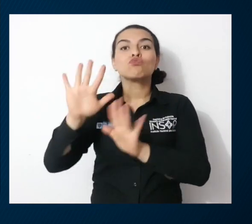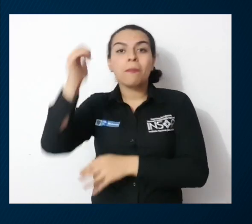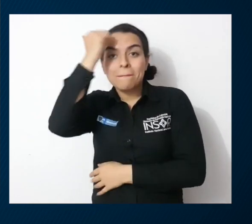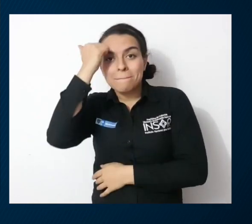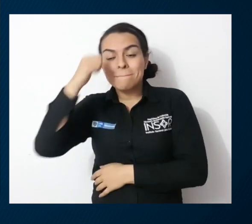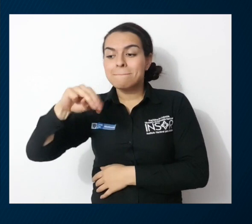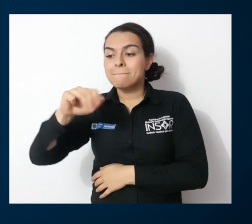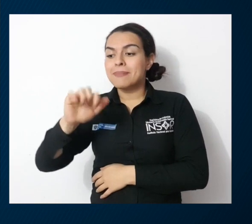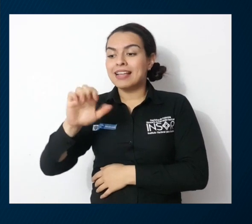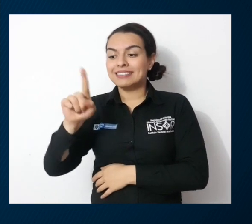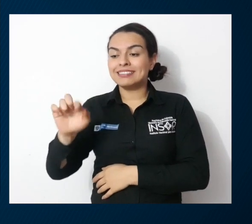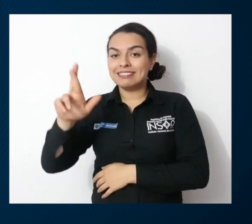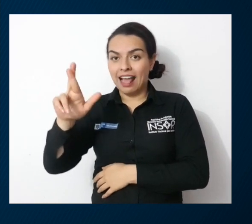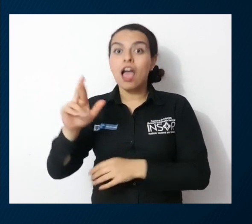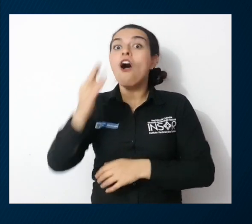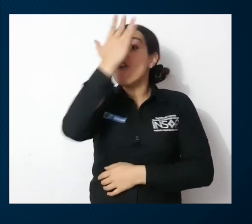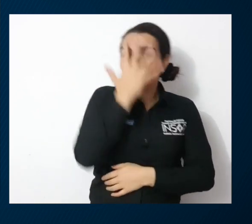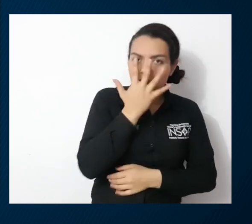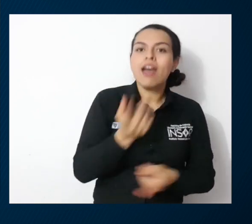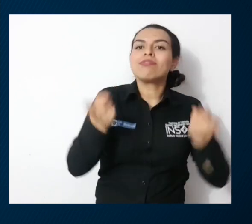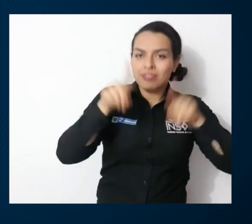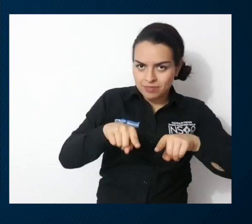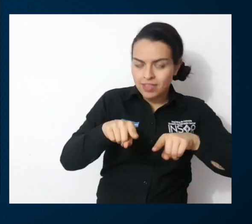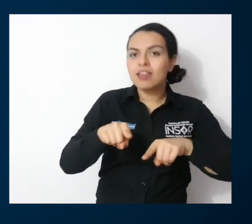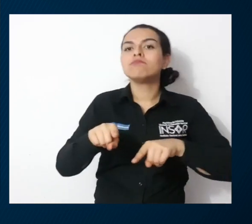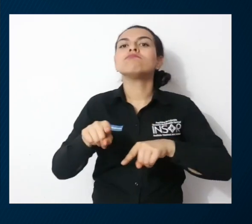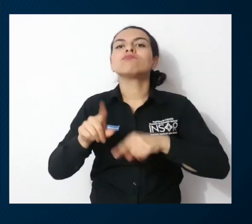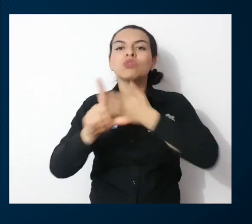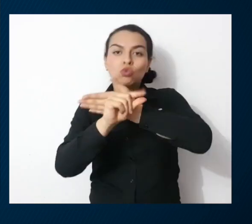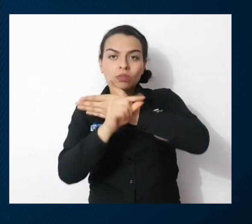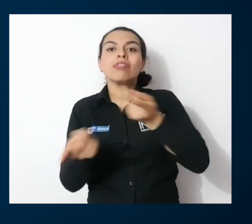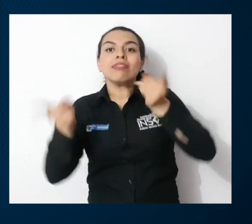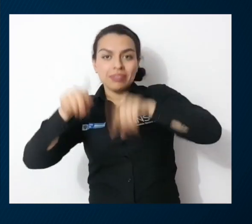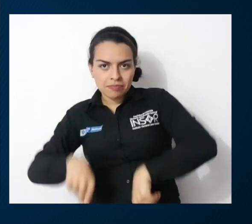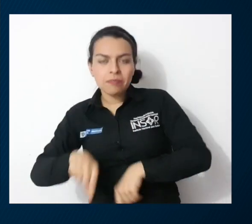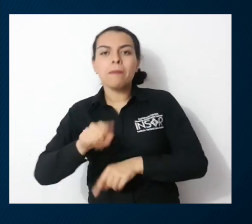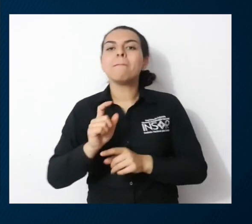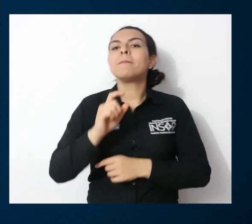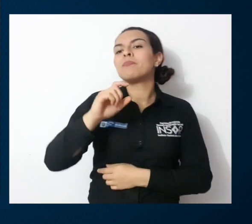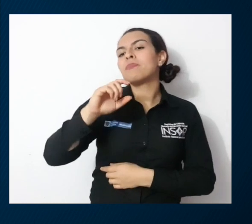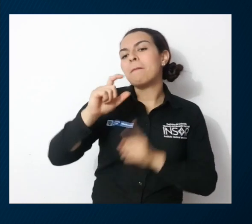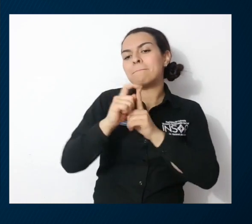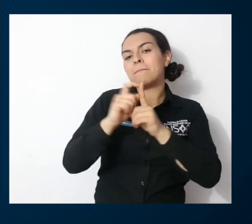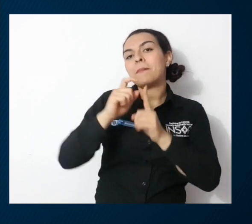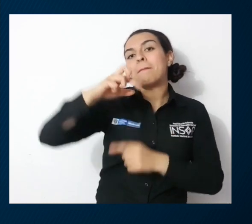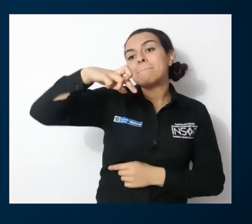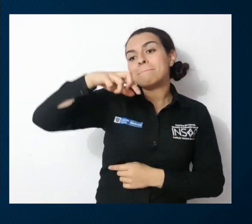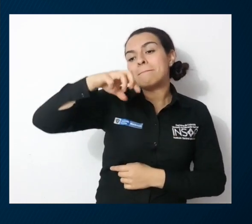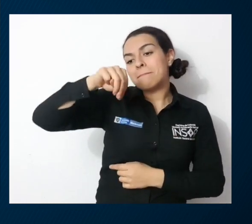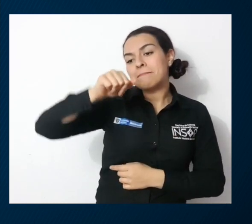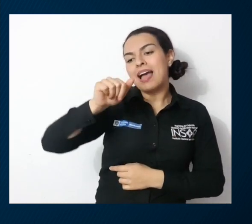www.compartirpalabramaestra.org y en nuestras redes Facebook como Palabra Maestra y en Twitter @Palabra Maestra. Muchísimas gracias